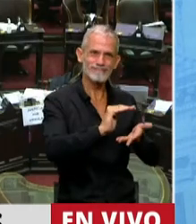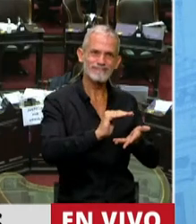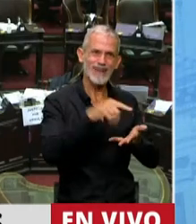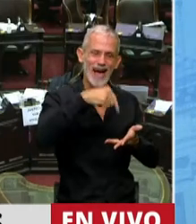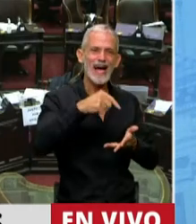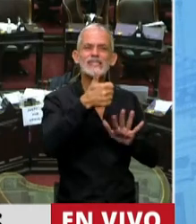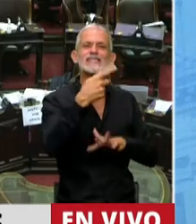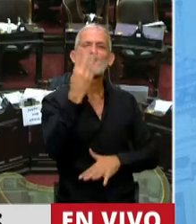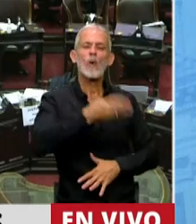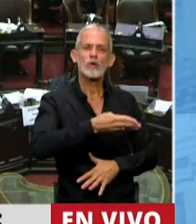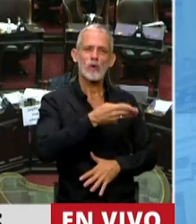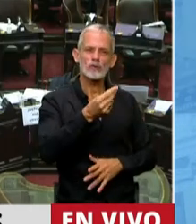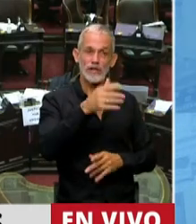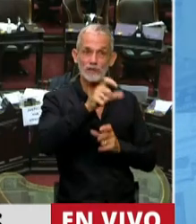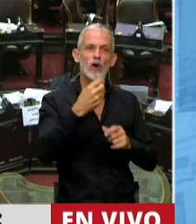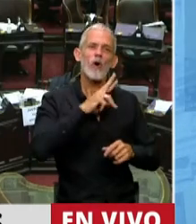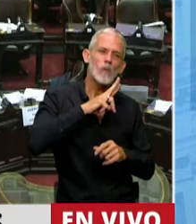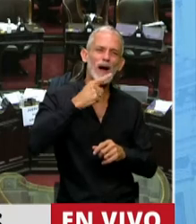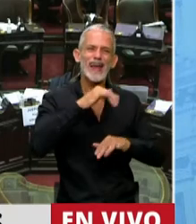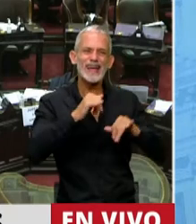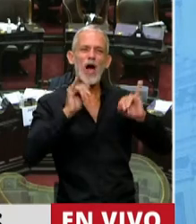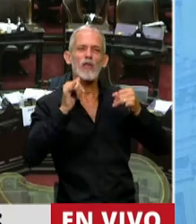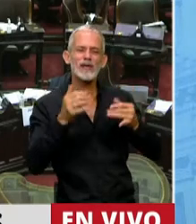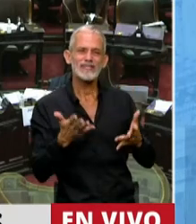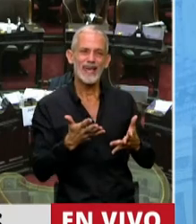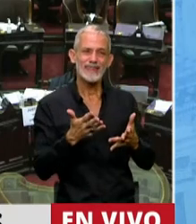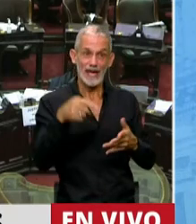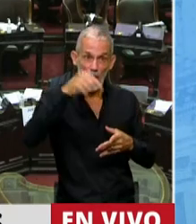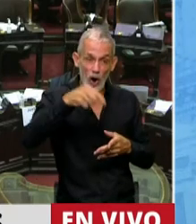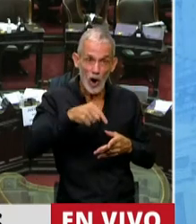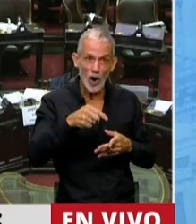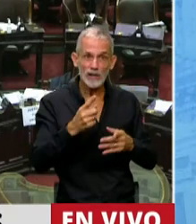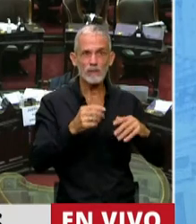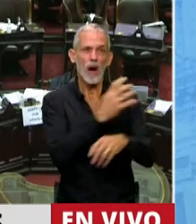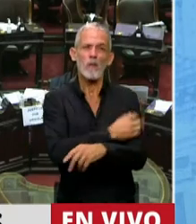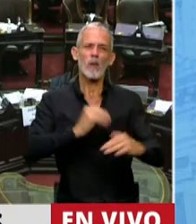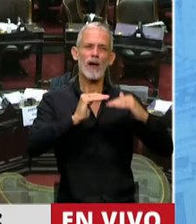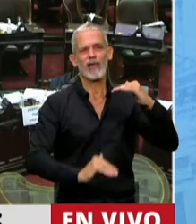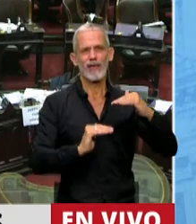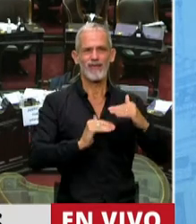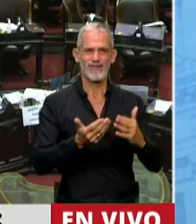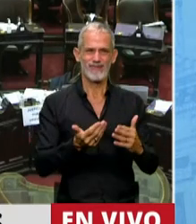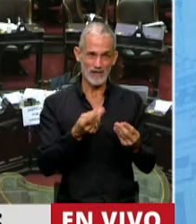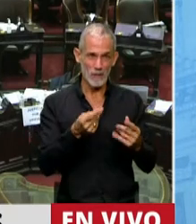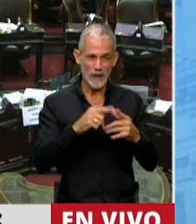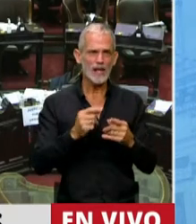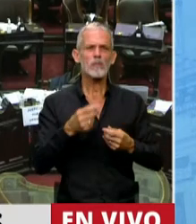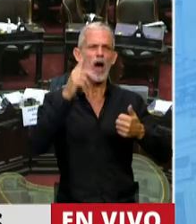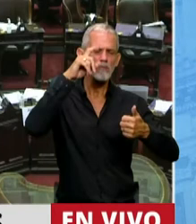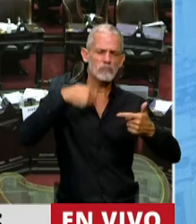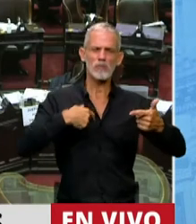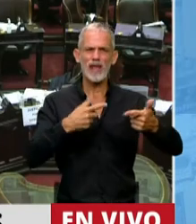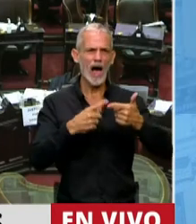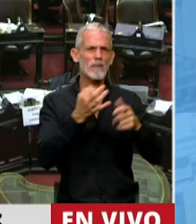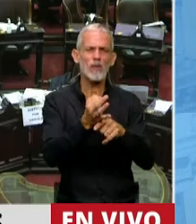al 64% de las niñas, niños y adolescentes que en la Argentina hoy están por debajo del límite de la pobreza, para salud, para